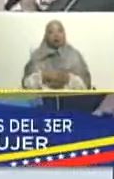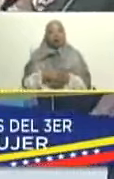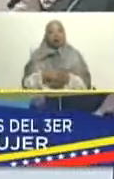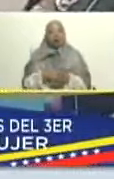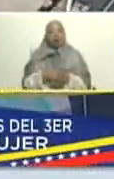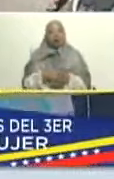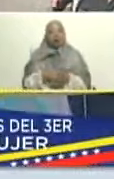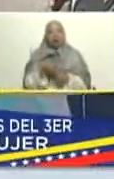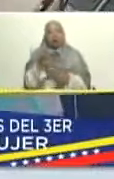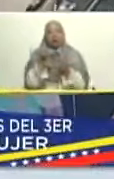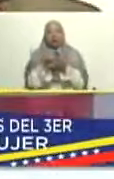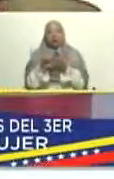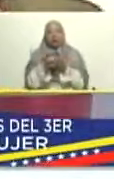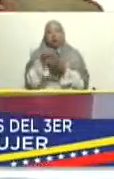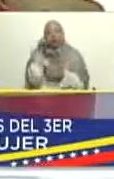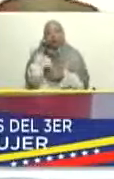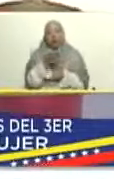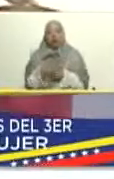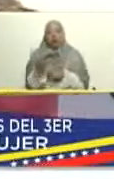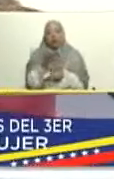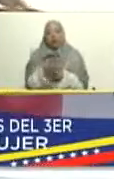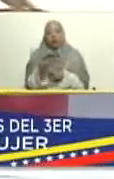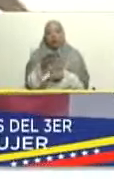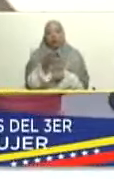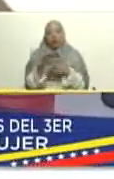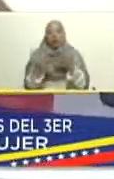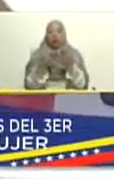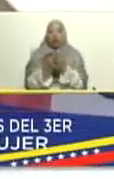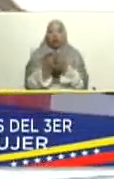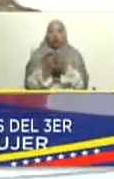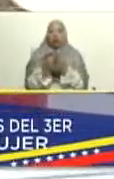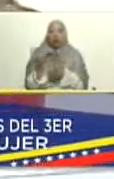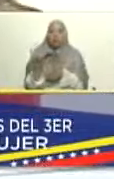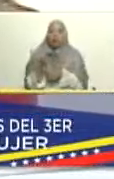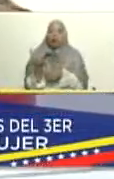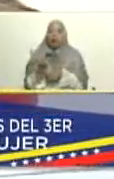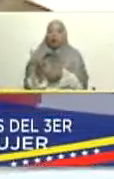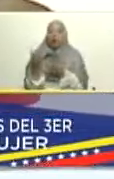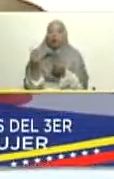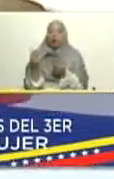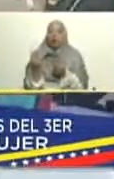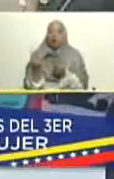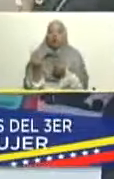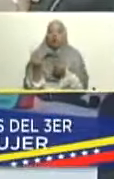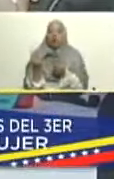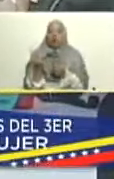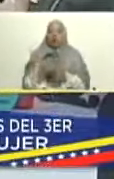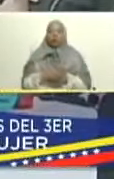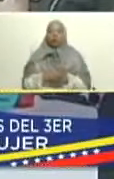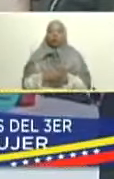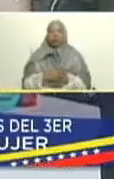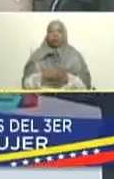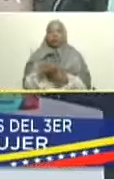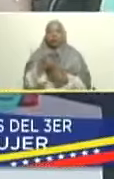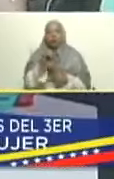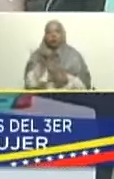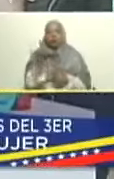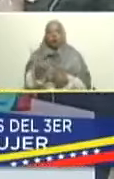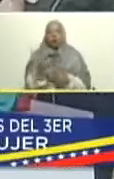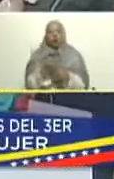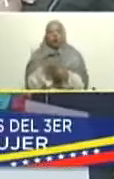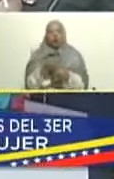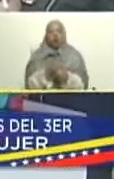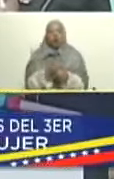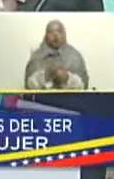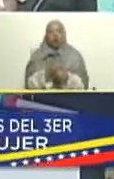Trabajando con el cacao, ¿verdad? Sí, somos Venezuela en un chocolate, porque somos de la semilla a la barra, con cacao ahorita